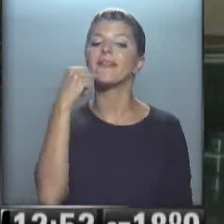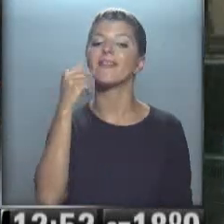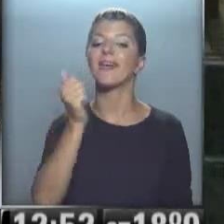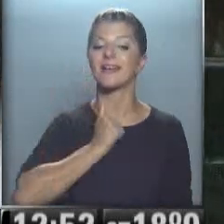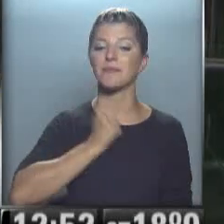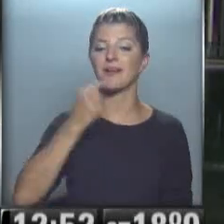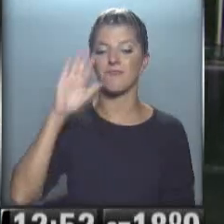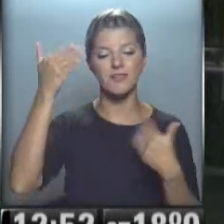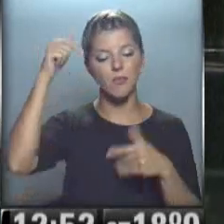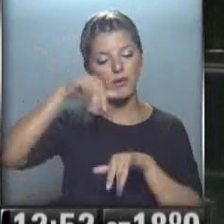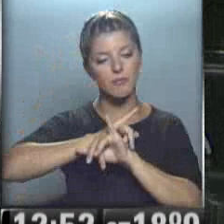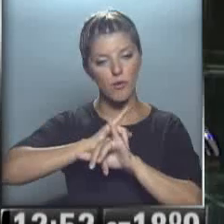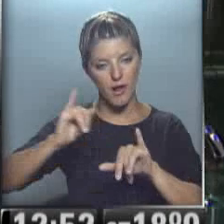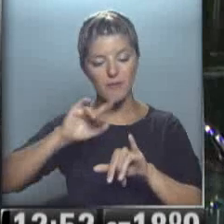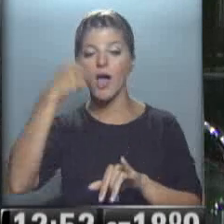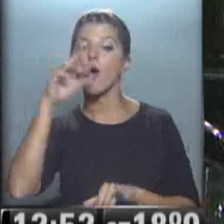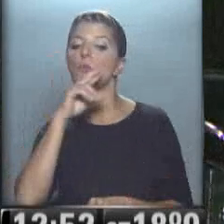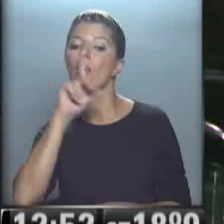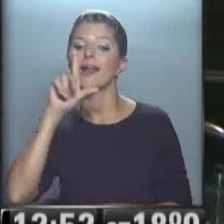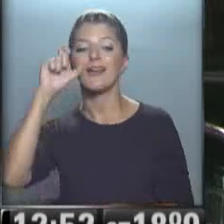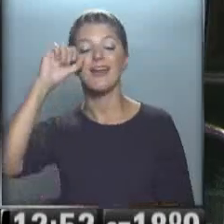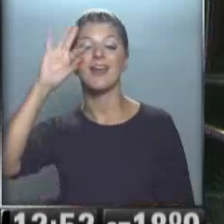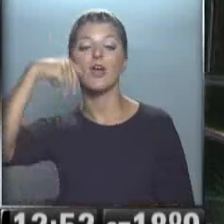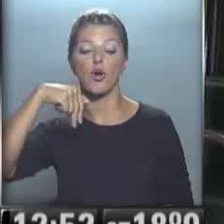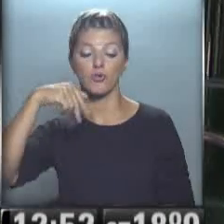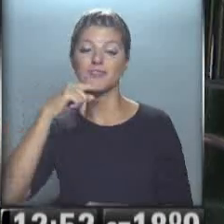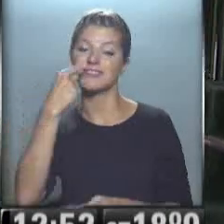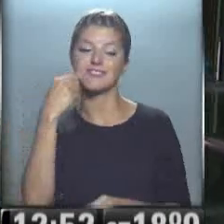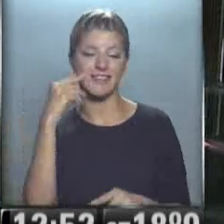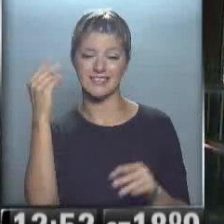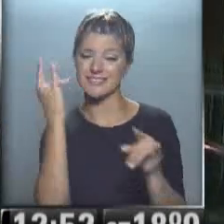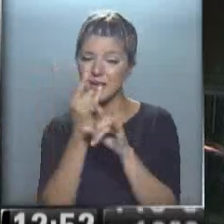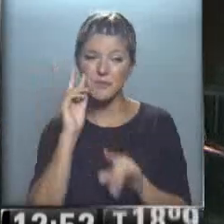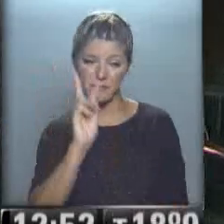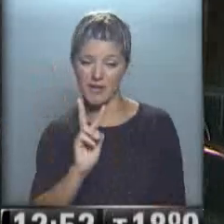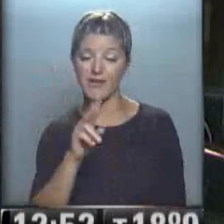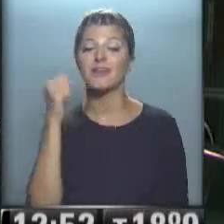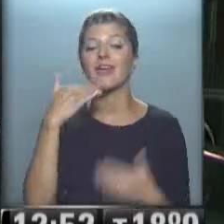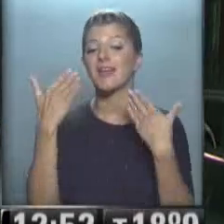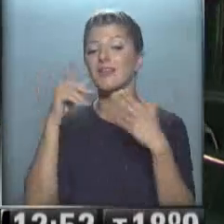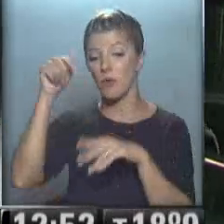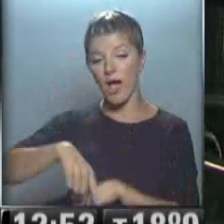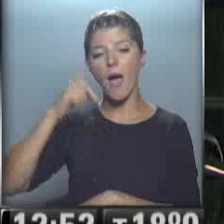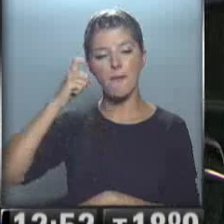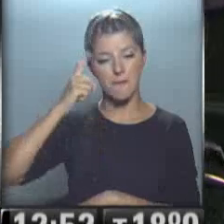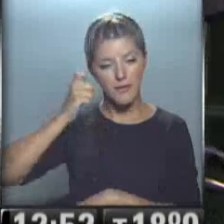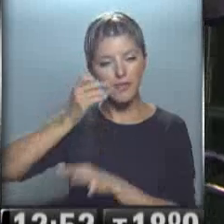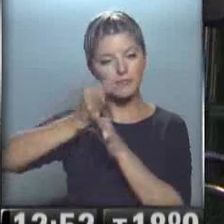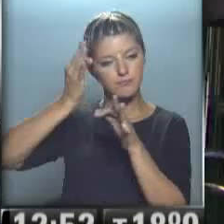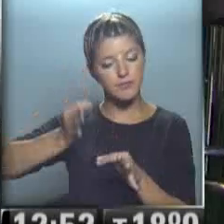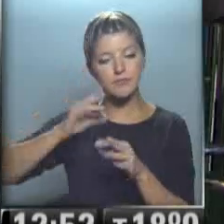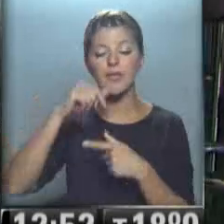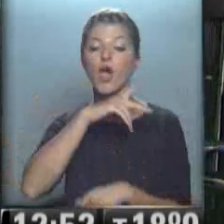dice que le abre la mente Graciela de José Leon Suárez dice que nos ve siempre Y gracias porque con nuestro programa aprende y se educa Néstor de